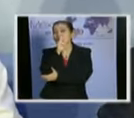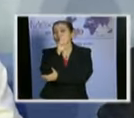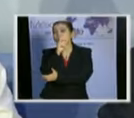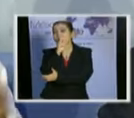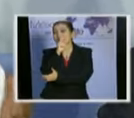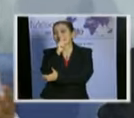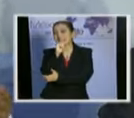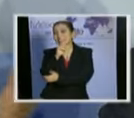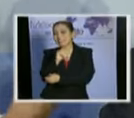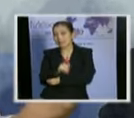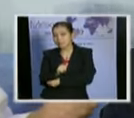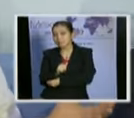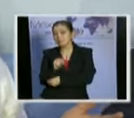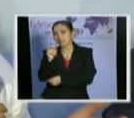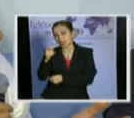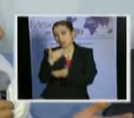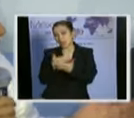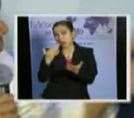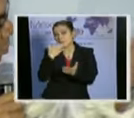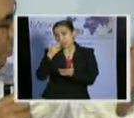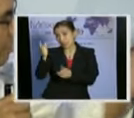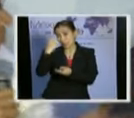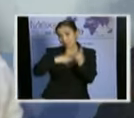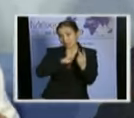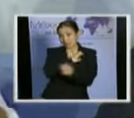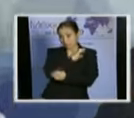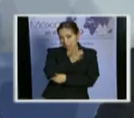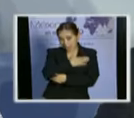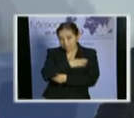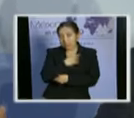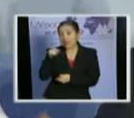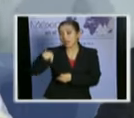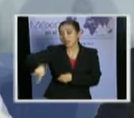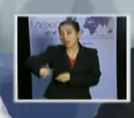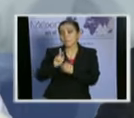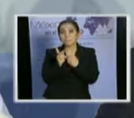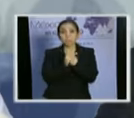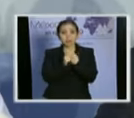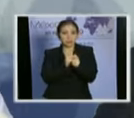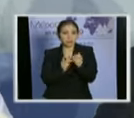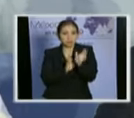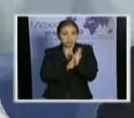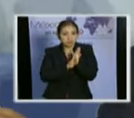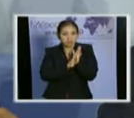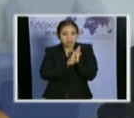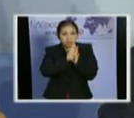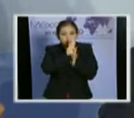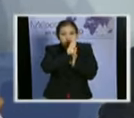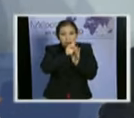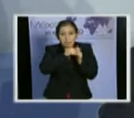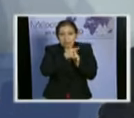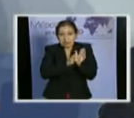iberoamericana. Hoy, bienvenida a España, por cierto, somos países en desarrollo. Es decir,